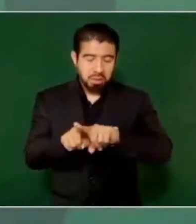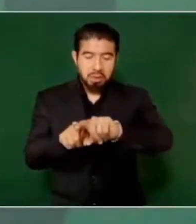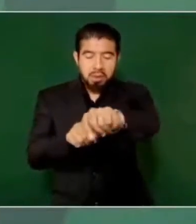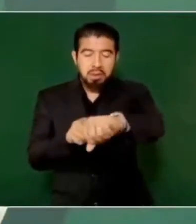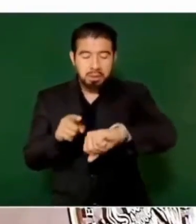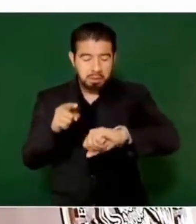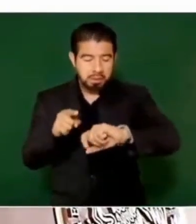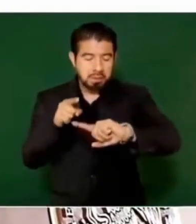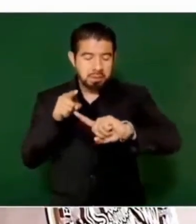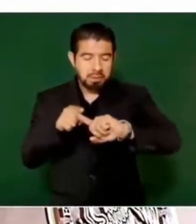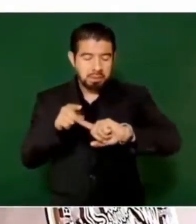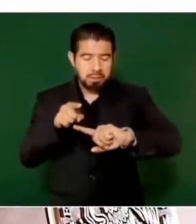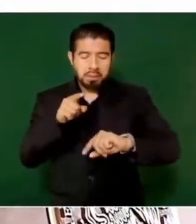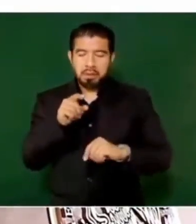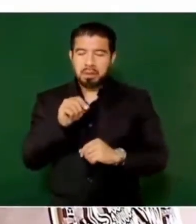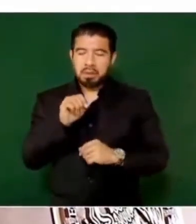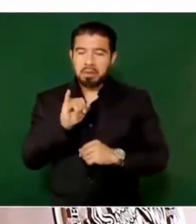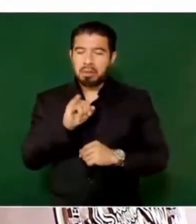director del INI